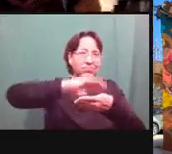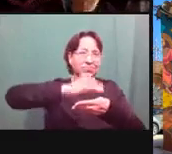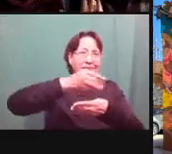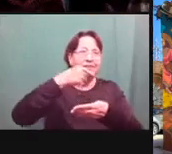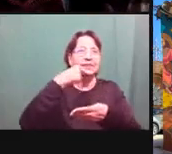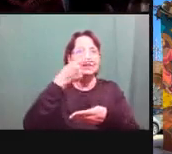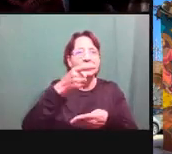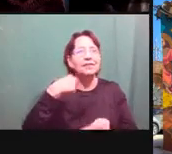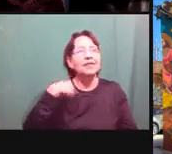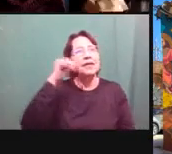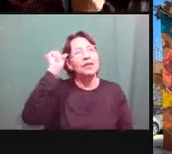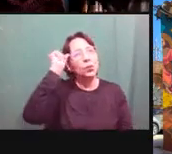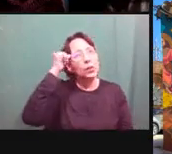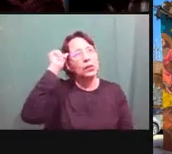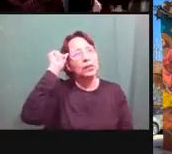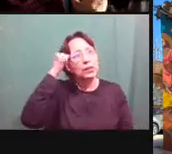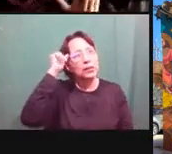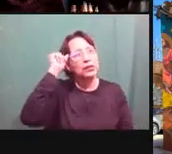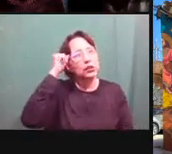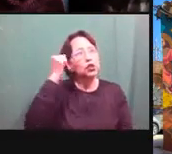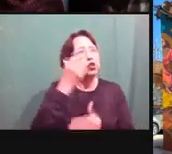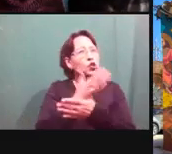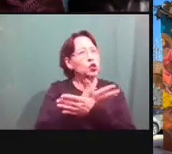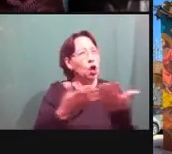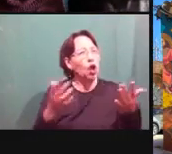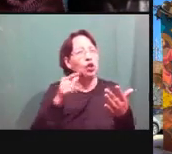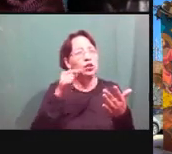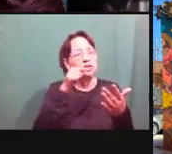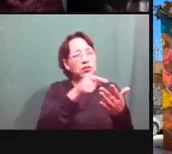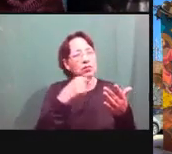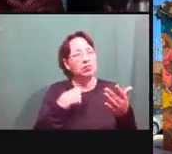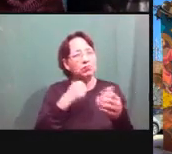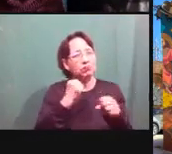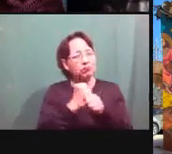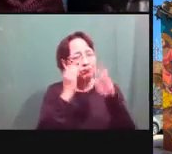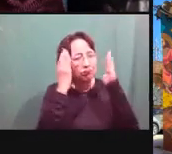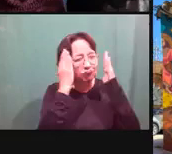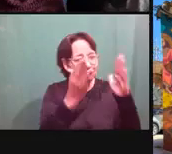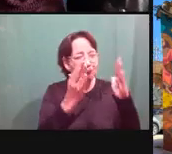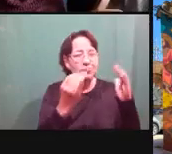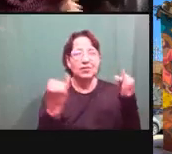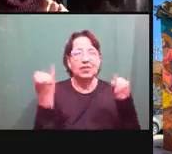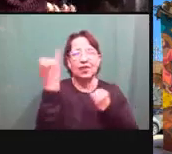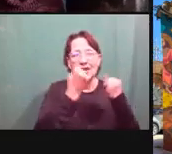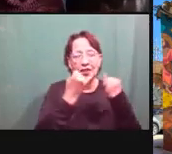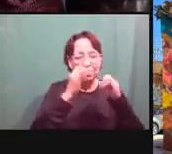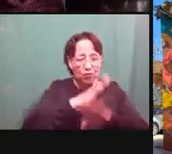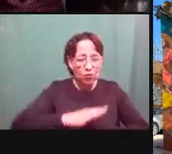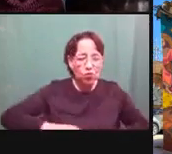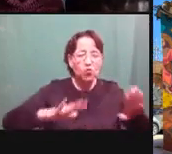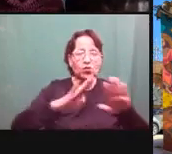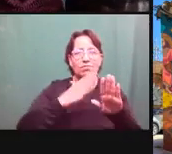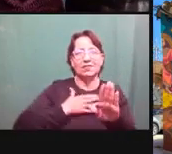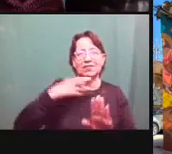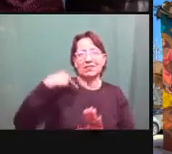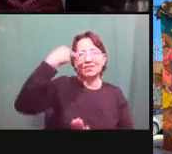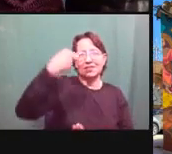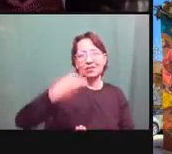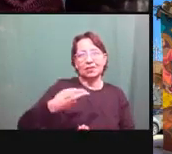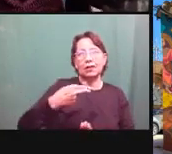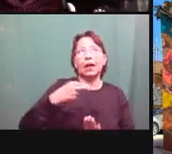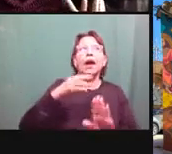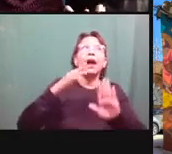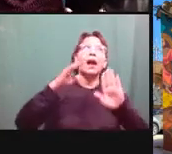más recordemos, entre más trabajemos por la identidad de nuestro territorio y nuestra historia, pues